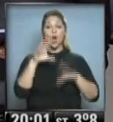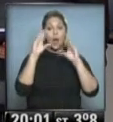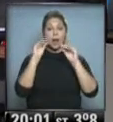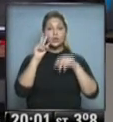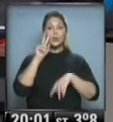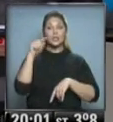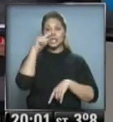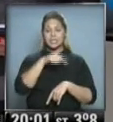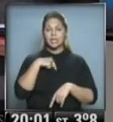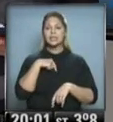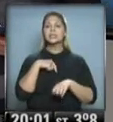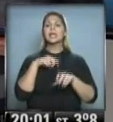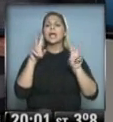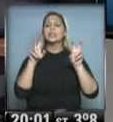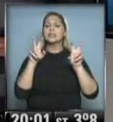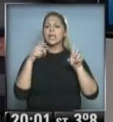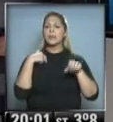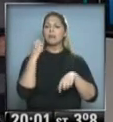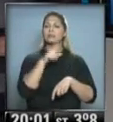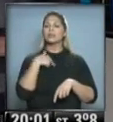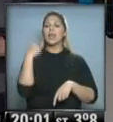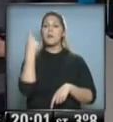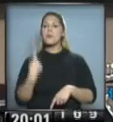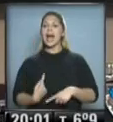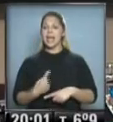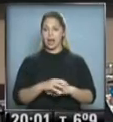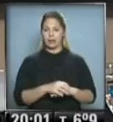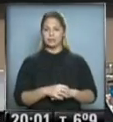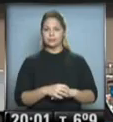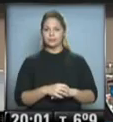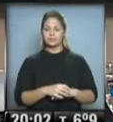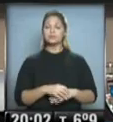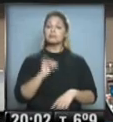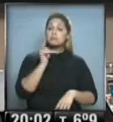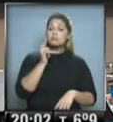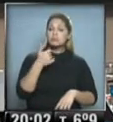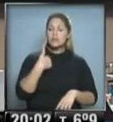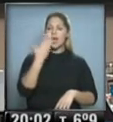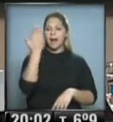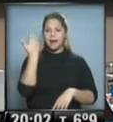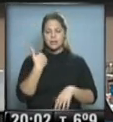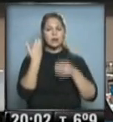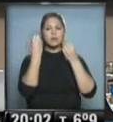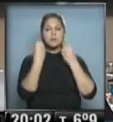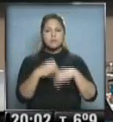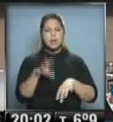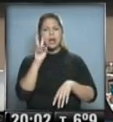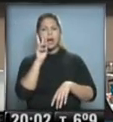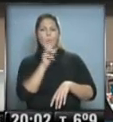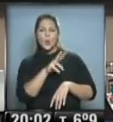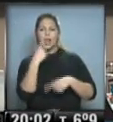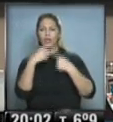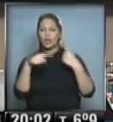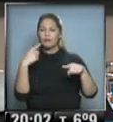Visión 7 Central, este es el anticipo de Mariana Moyano. Mariana. Sí, efectivamente ayer comenzaron a verse los